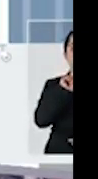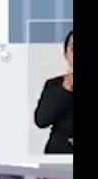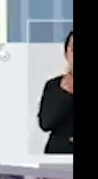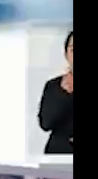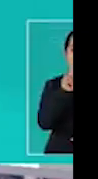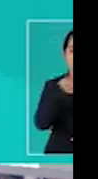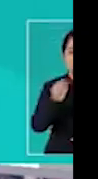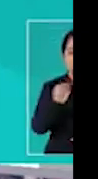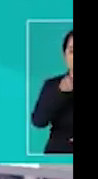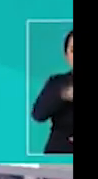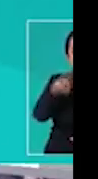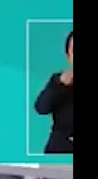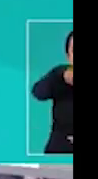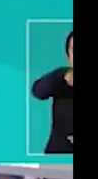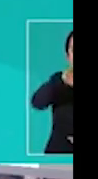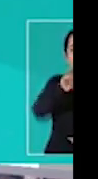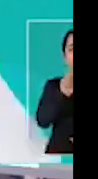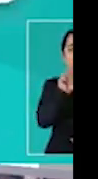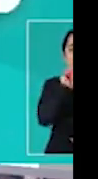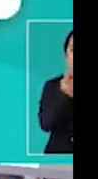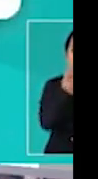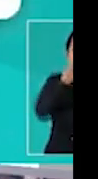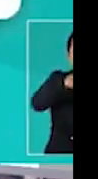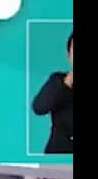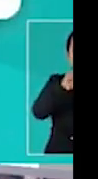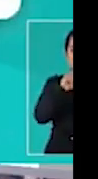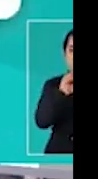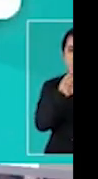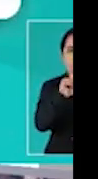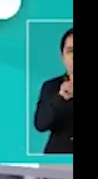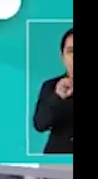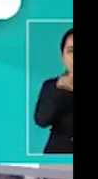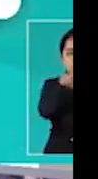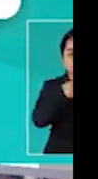y estas cosas, ¿verdad? Sí, es verdad. Pero yo lo único que quería recordarle